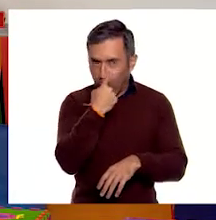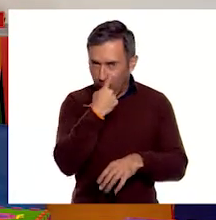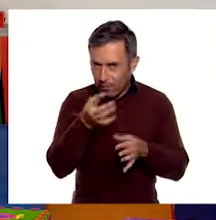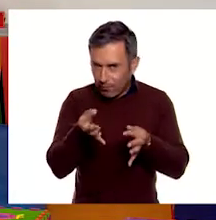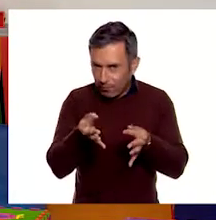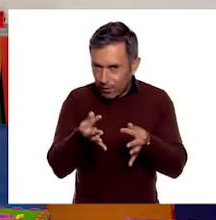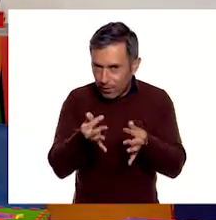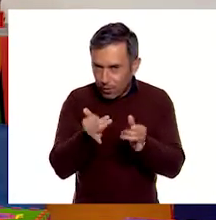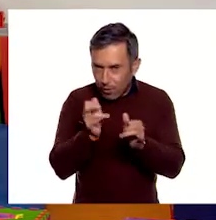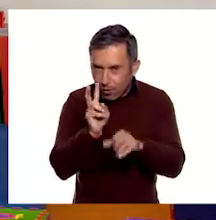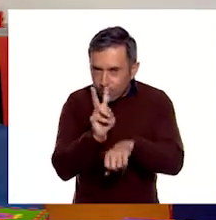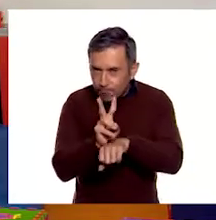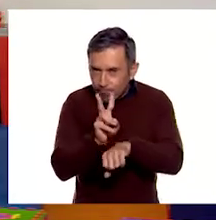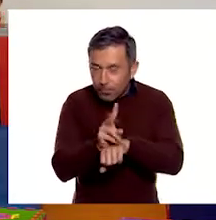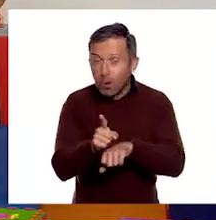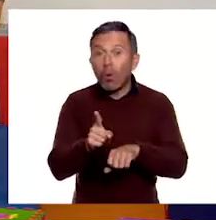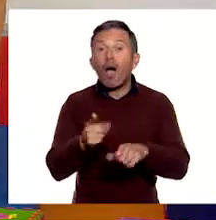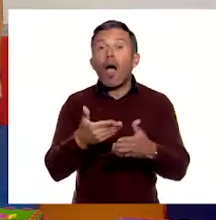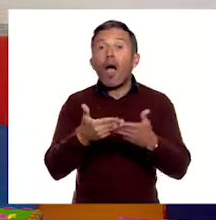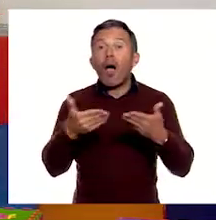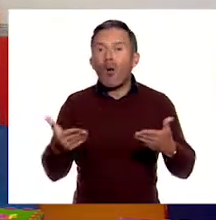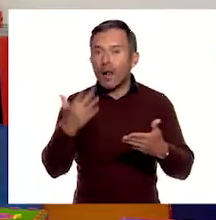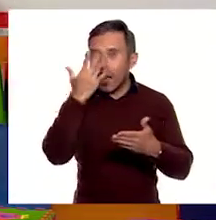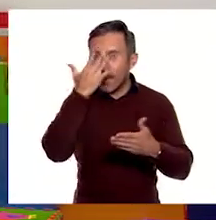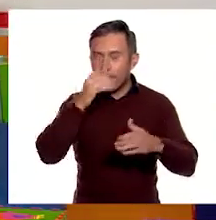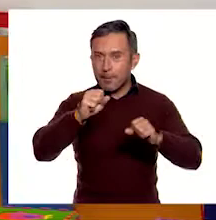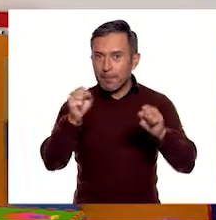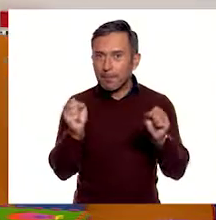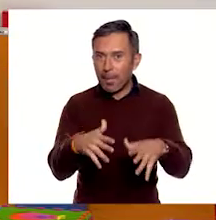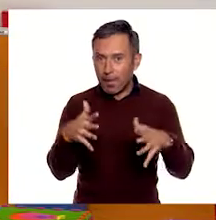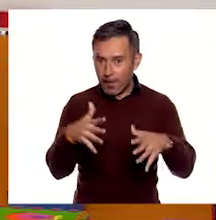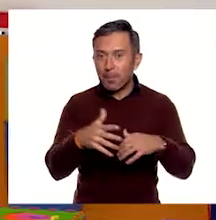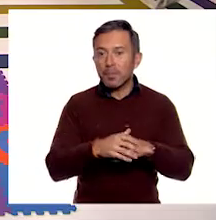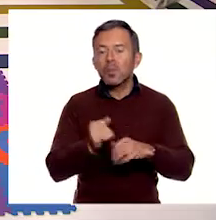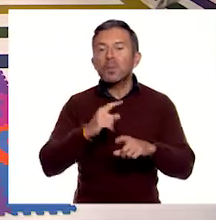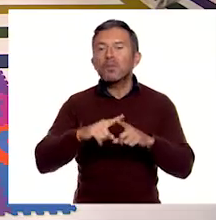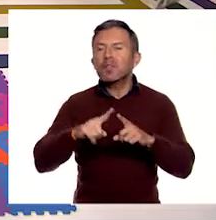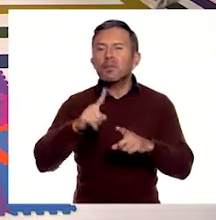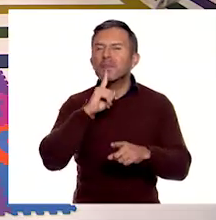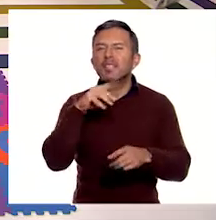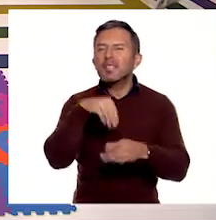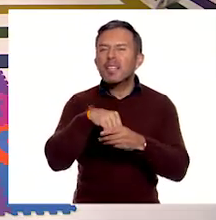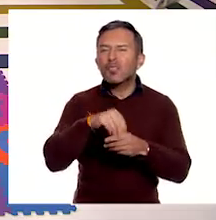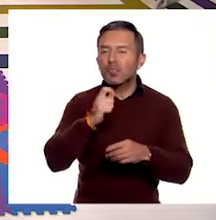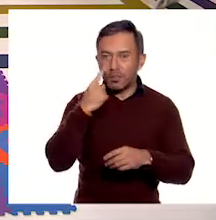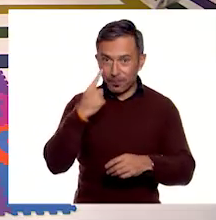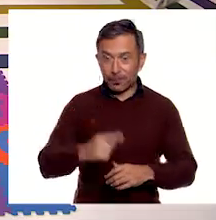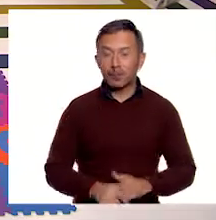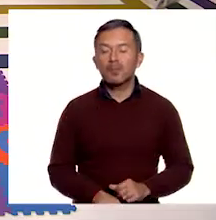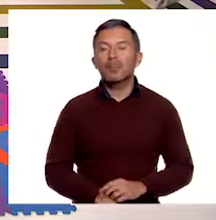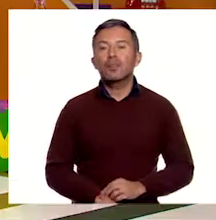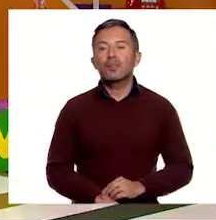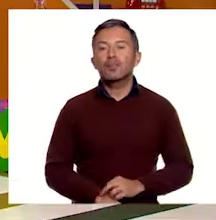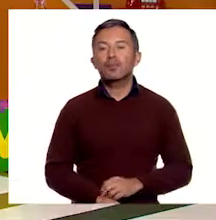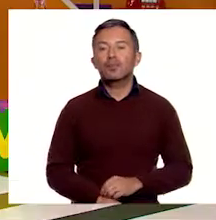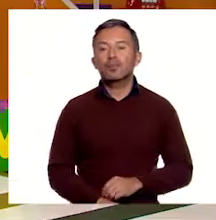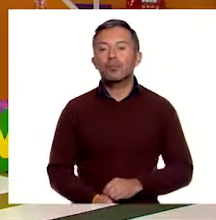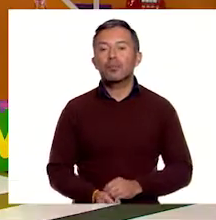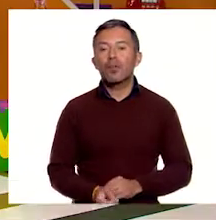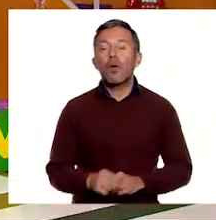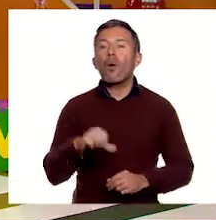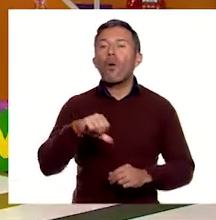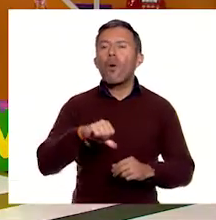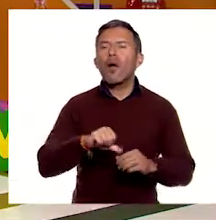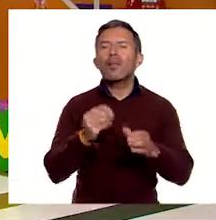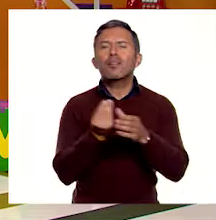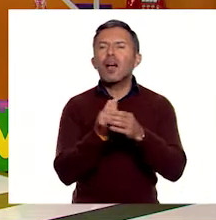ver secretos en las representaciones bidimensionales, Eric. Muy bien, y bueno, es de ilusiones ópticas nuestra